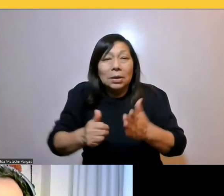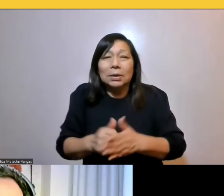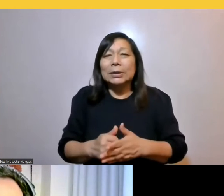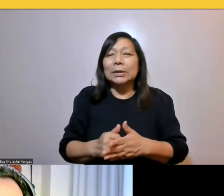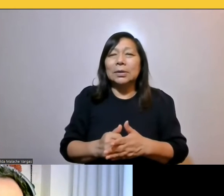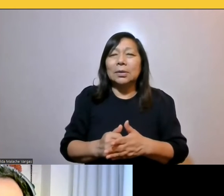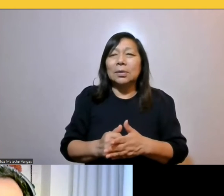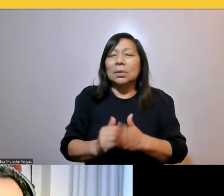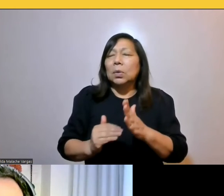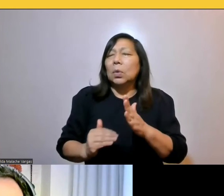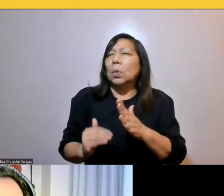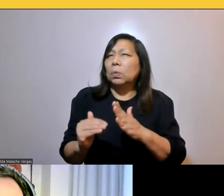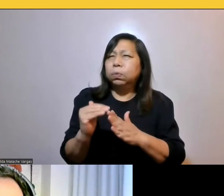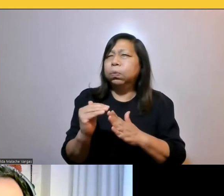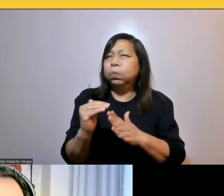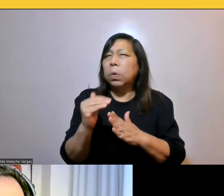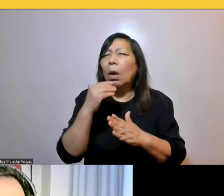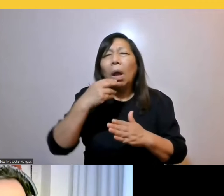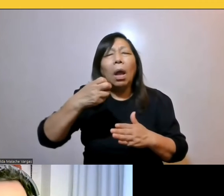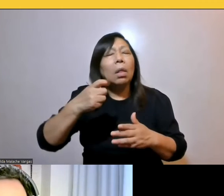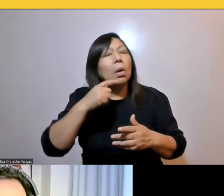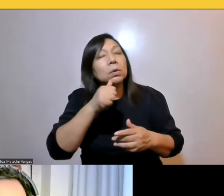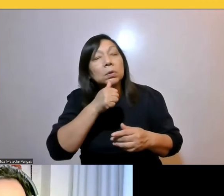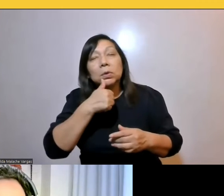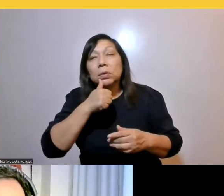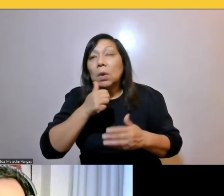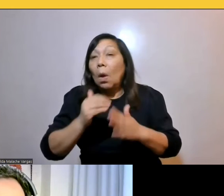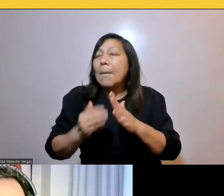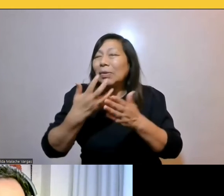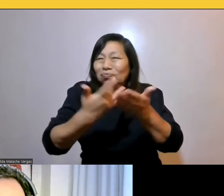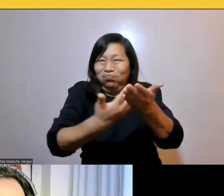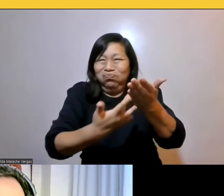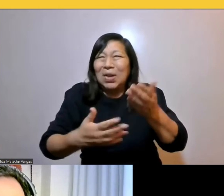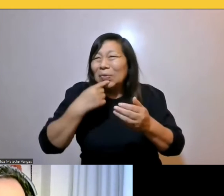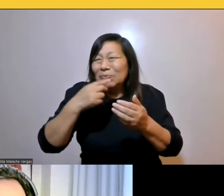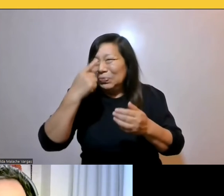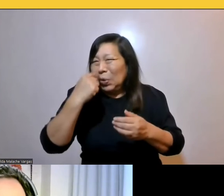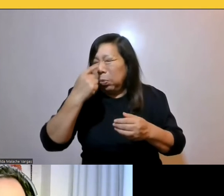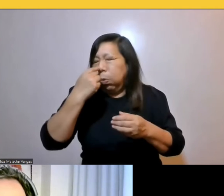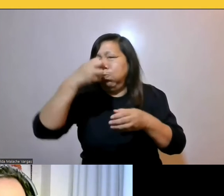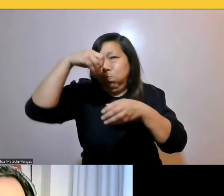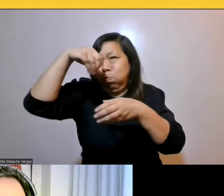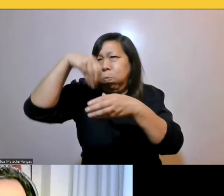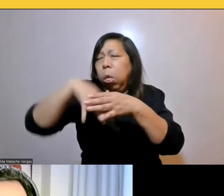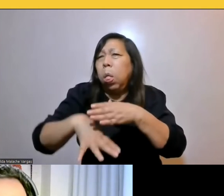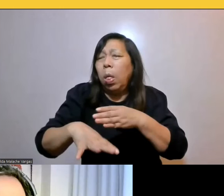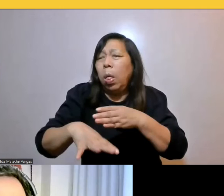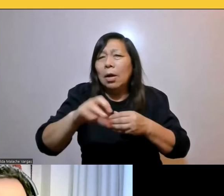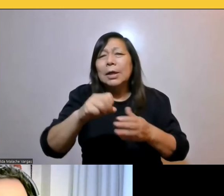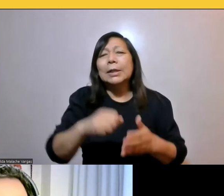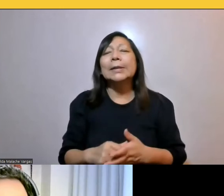un hiperestrogenismo que sí puede producir mayor sangrado y mayor dolor menstrual por la inflamación que